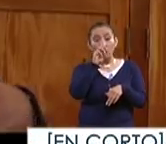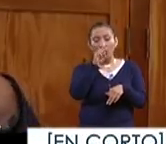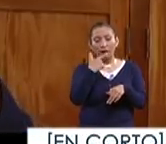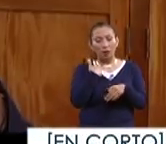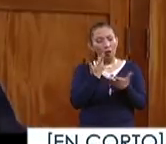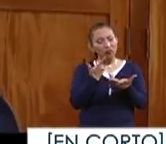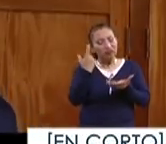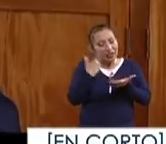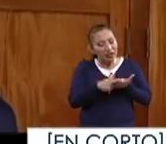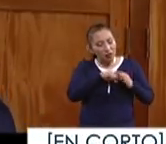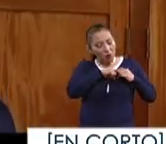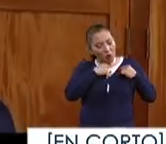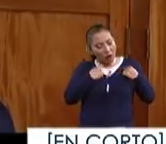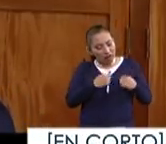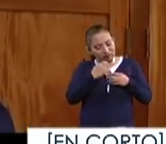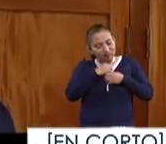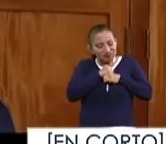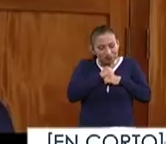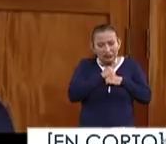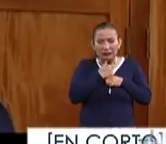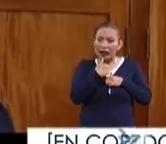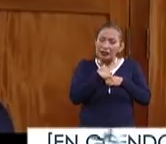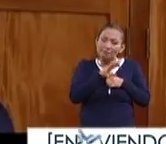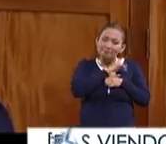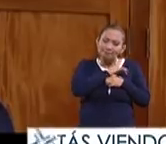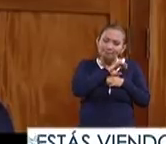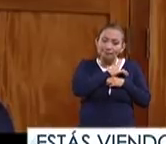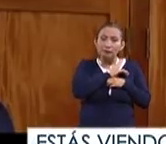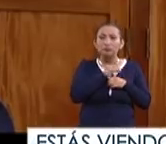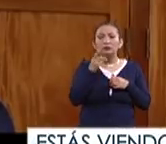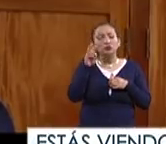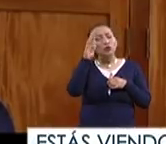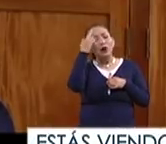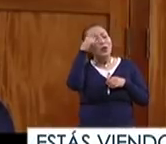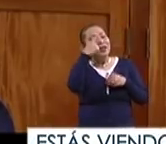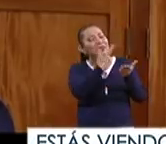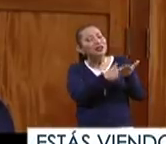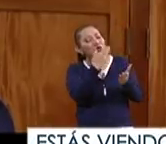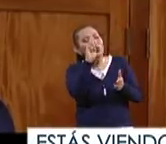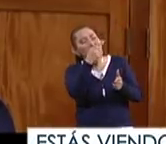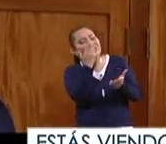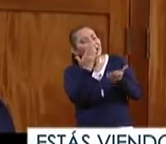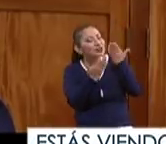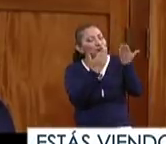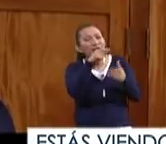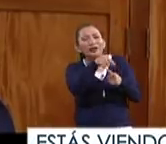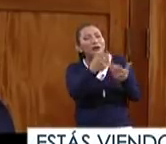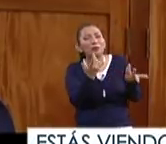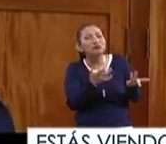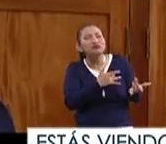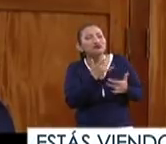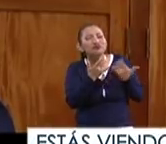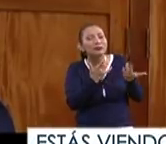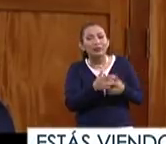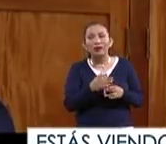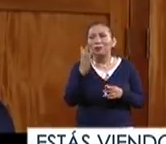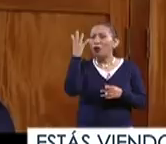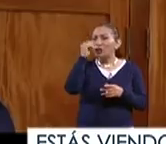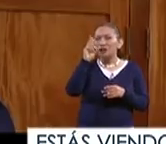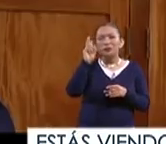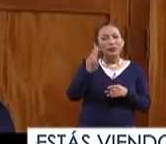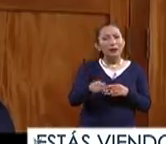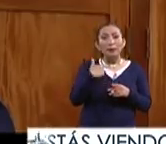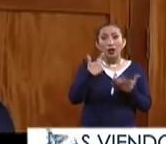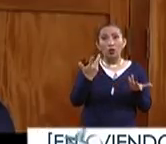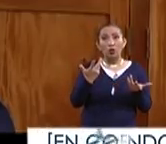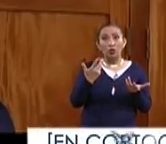llevo impregnada en mi pecho. Con eso le digo todo. ¿Cómo recuerda esos años de universitario? Fueron muy bonitos, pero nosotros no